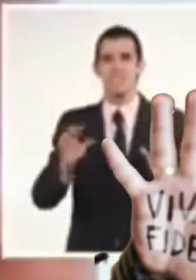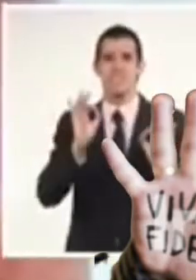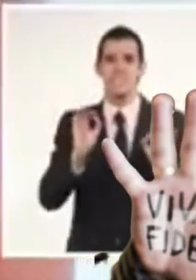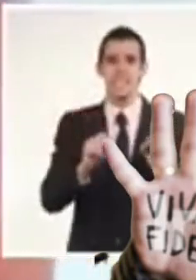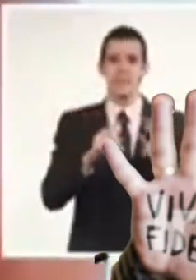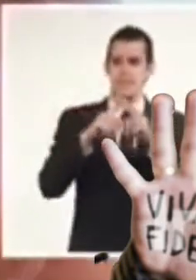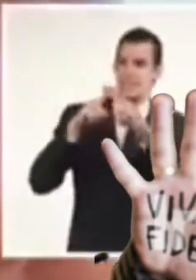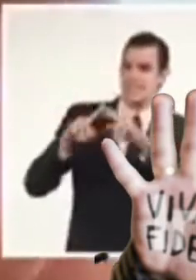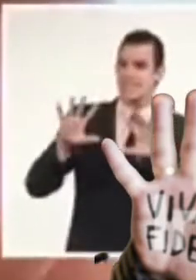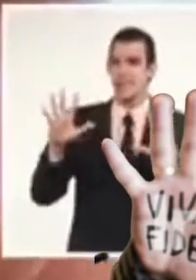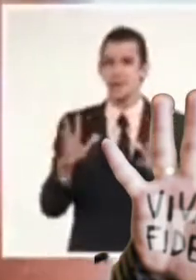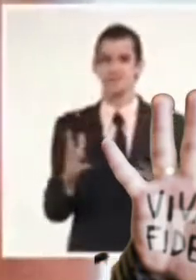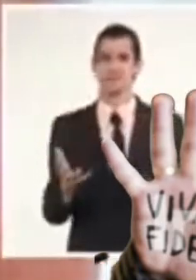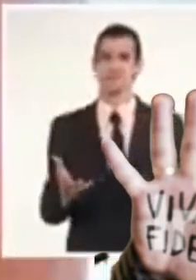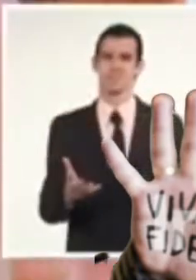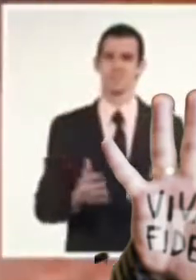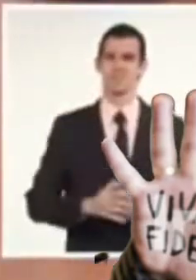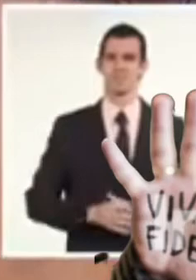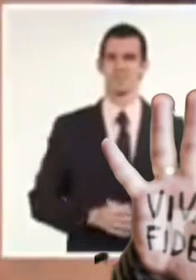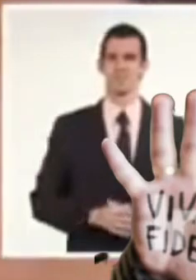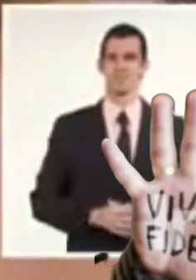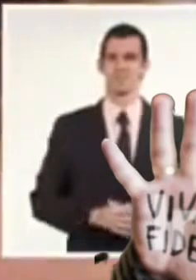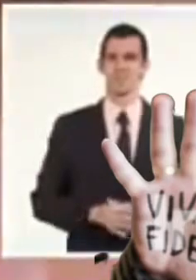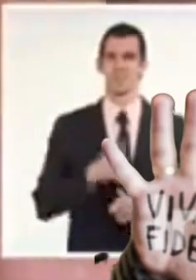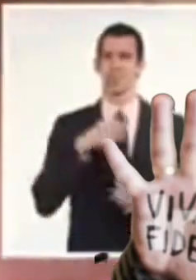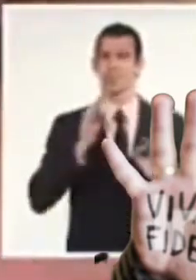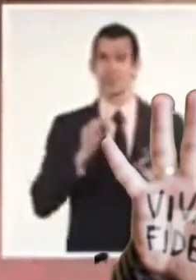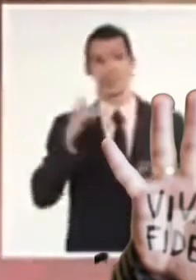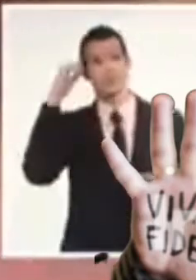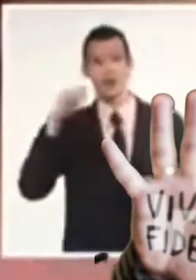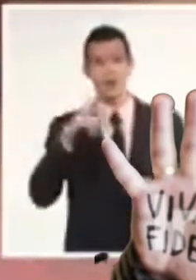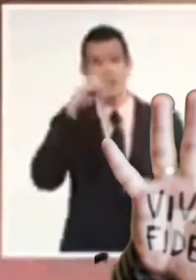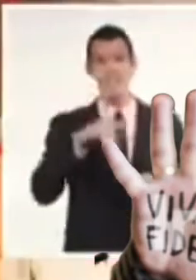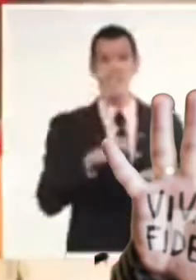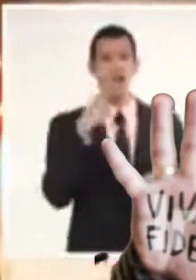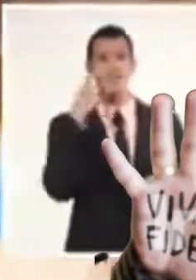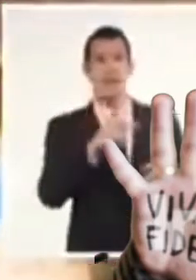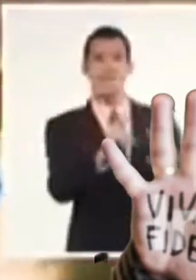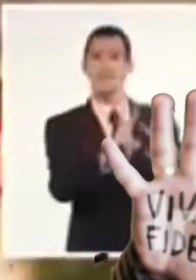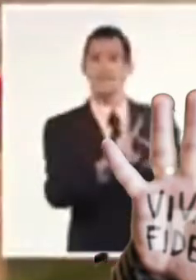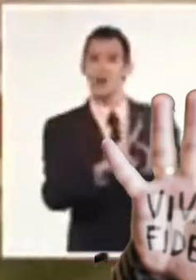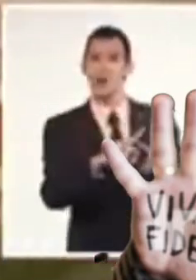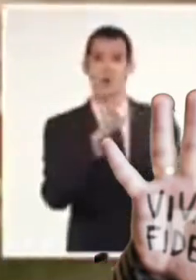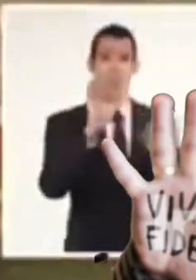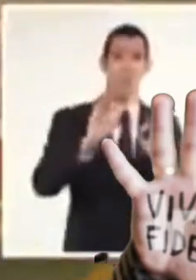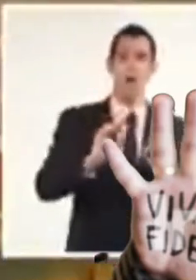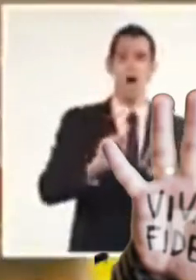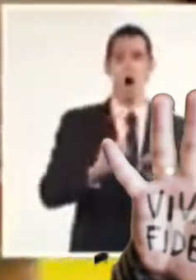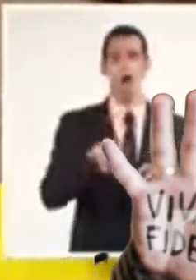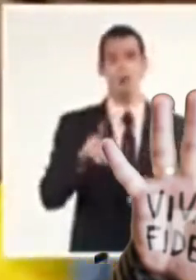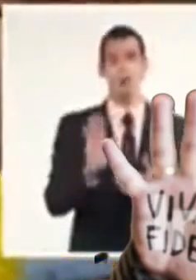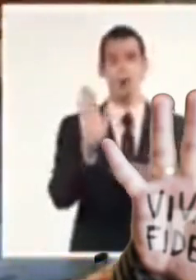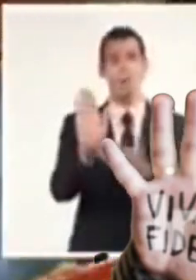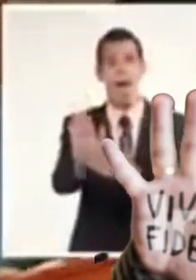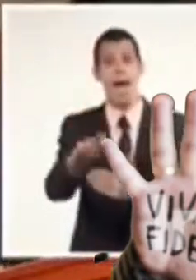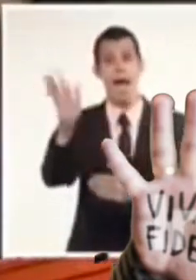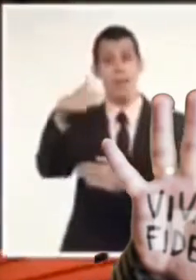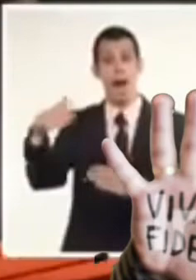de las niñas cuando estaban viendo el televisor, cuidado con las paredes, porque las he pintado yo. Yo tenía un juego comedor bien